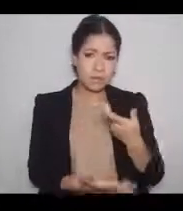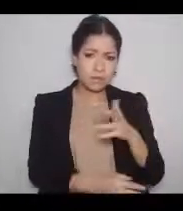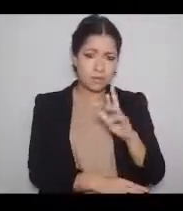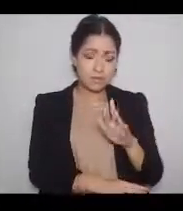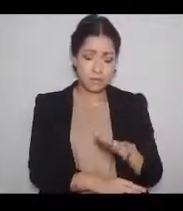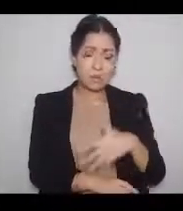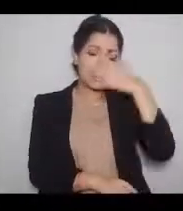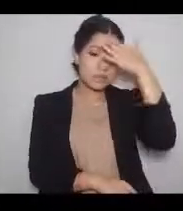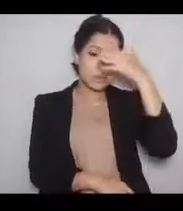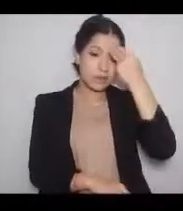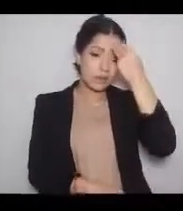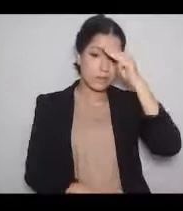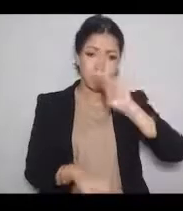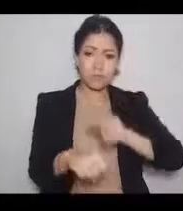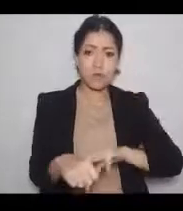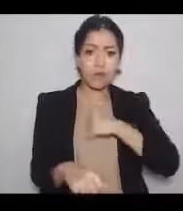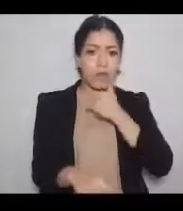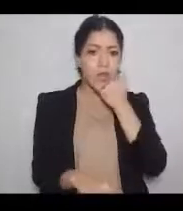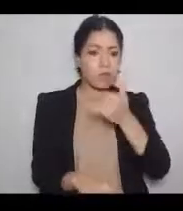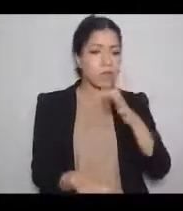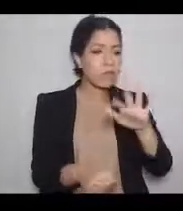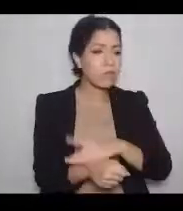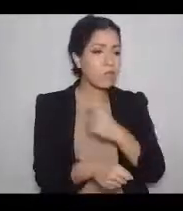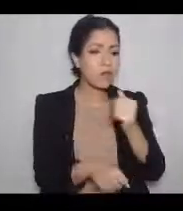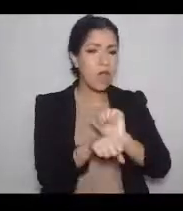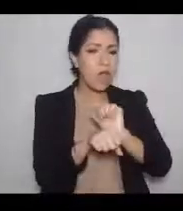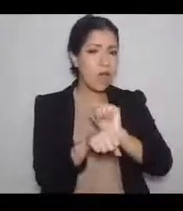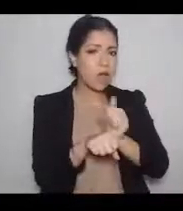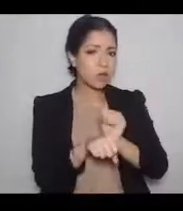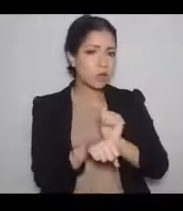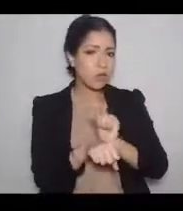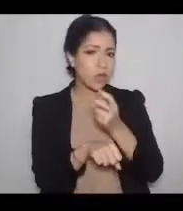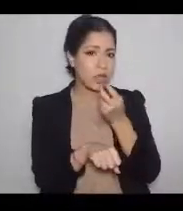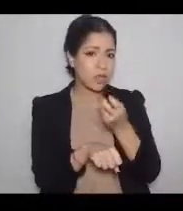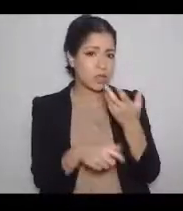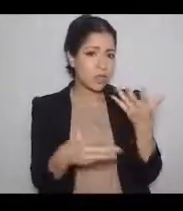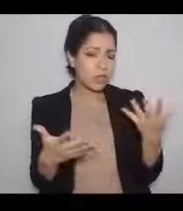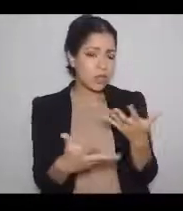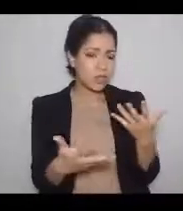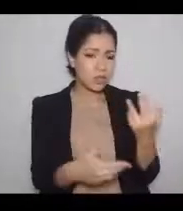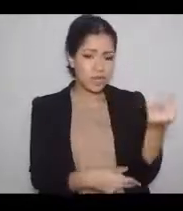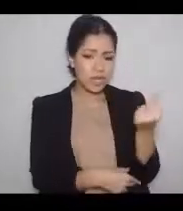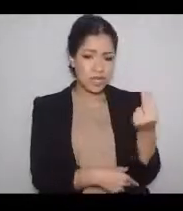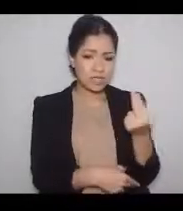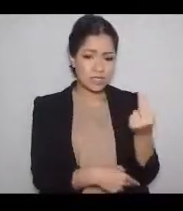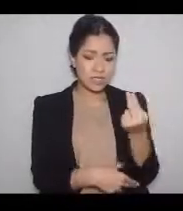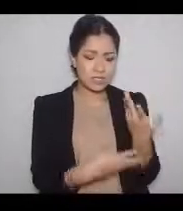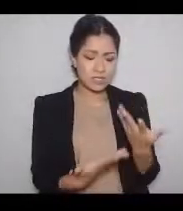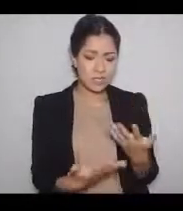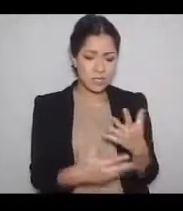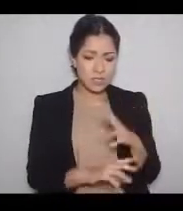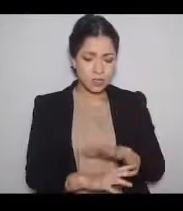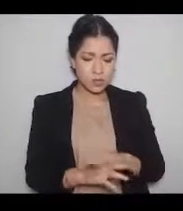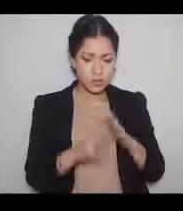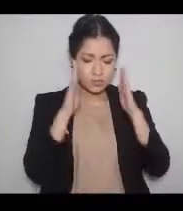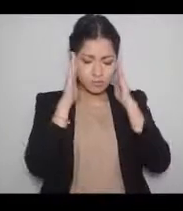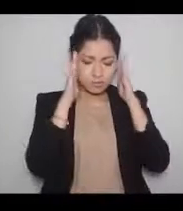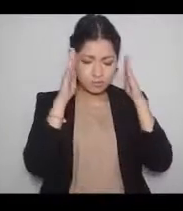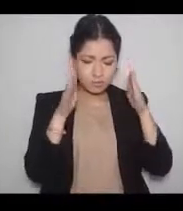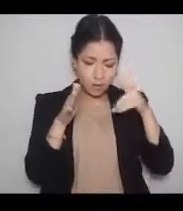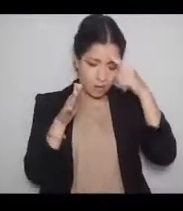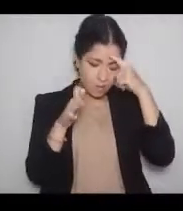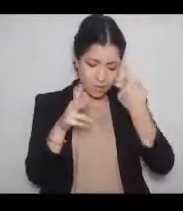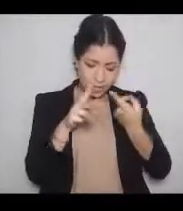falla. Ser actor es prepararse para el momento supremo en el que